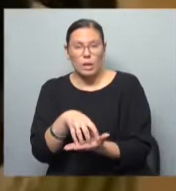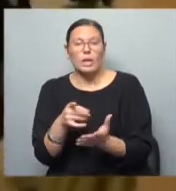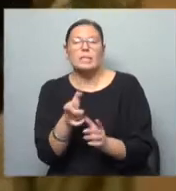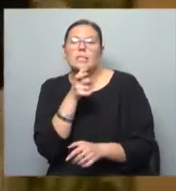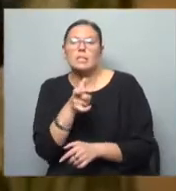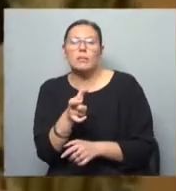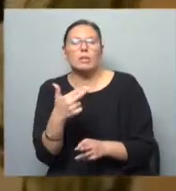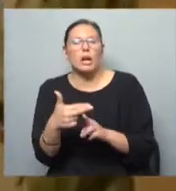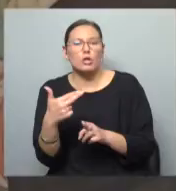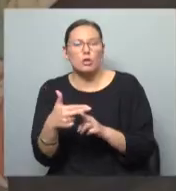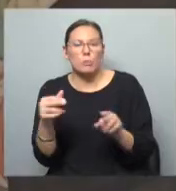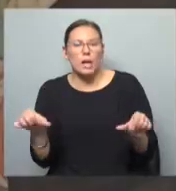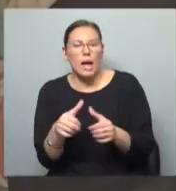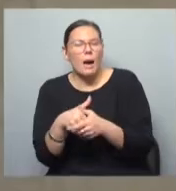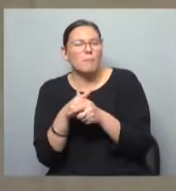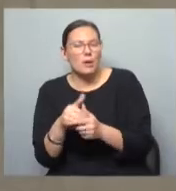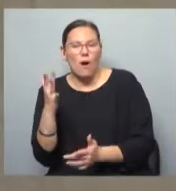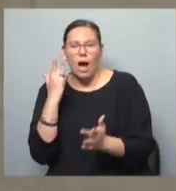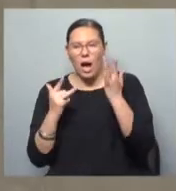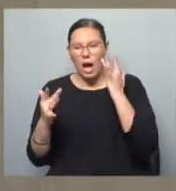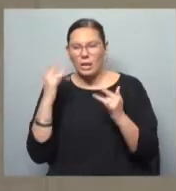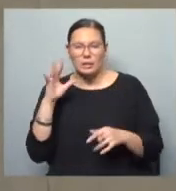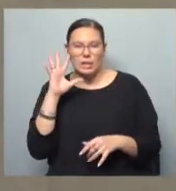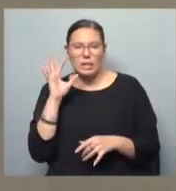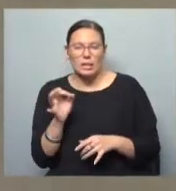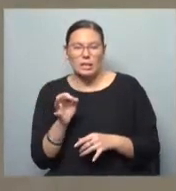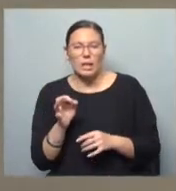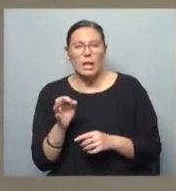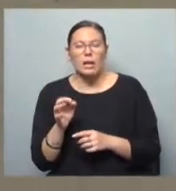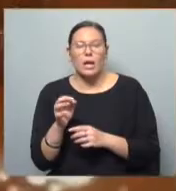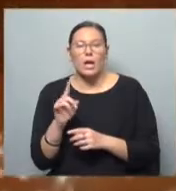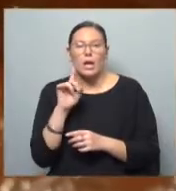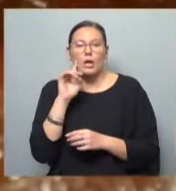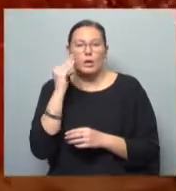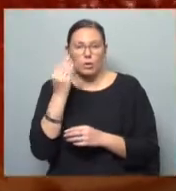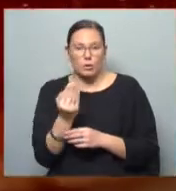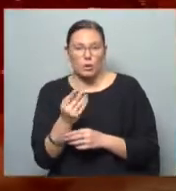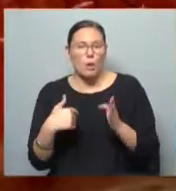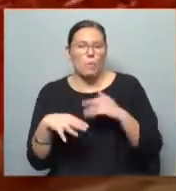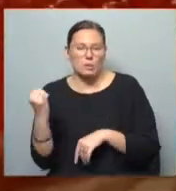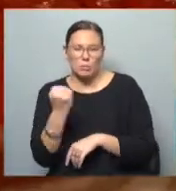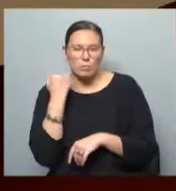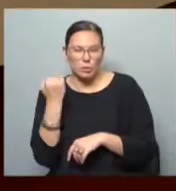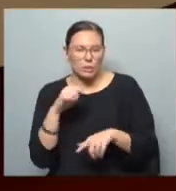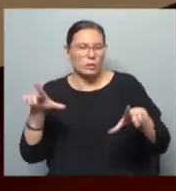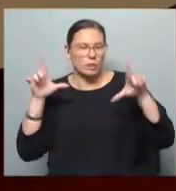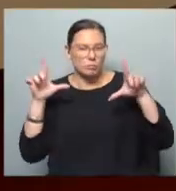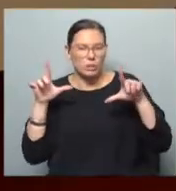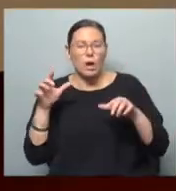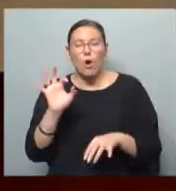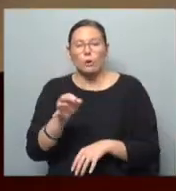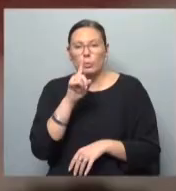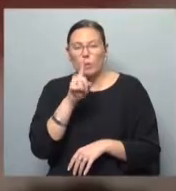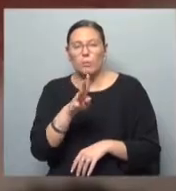significa algo así como hacerse amigos del arte y considerar la reputación como lo más preciado. En octubre de 1950, el